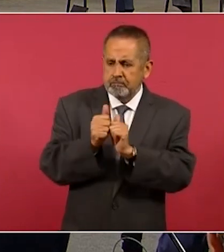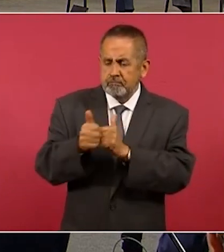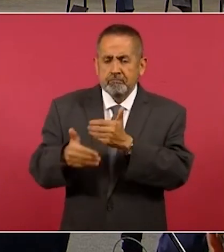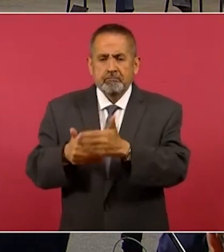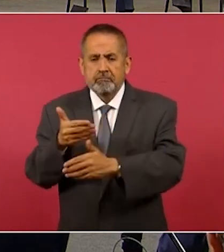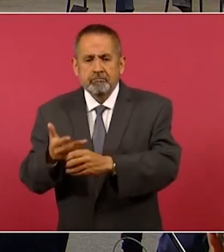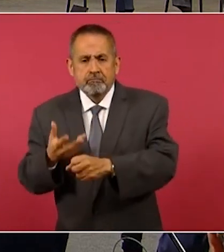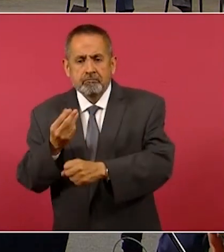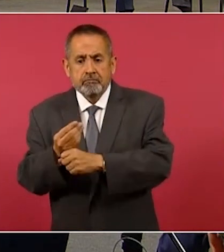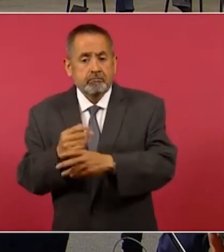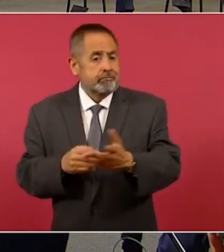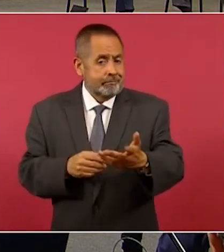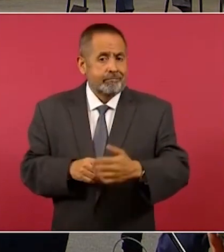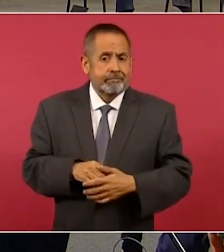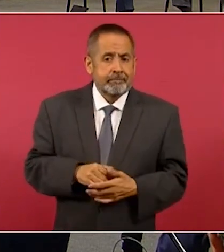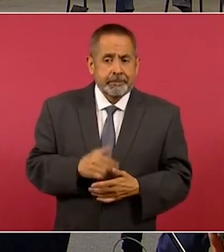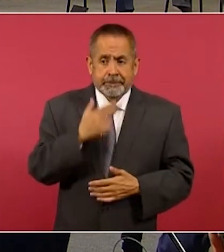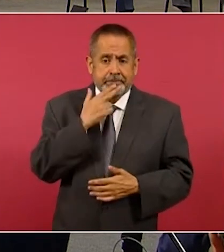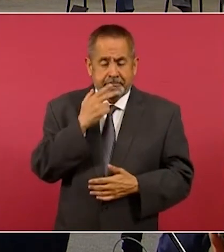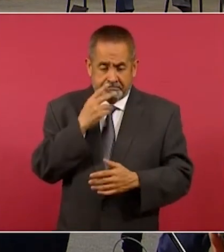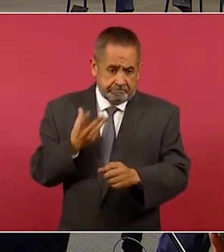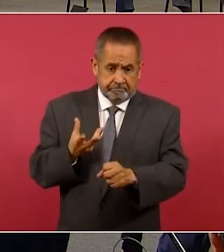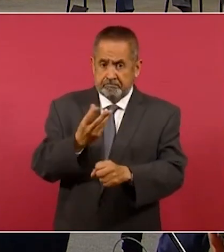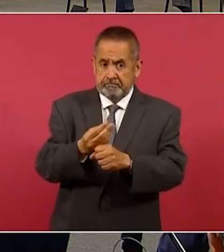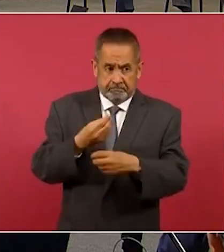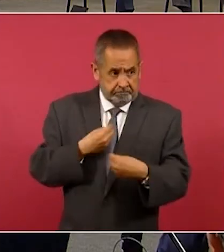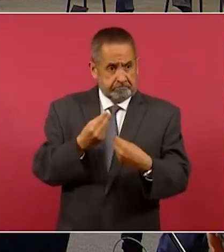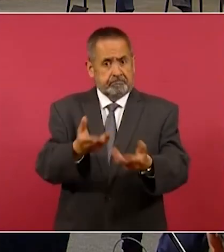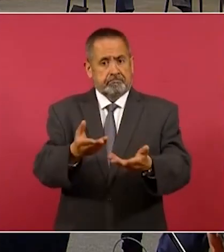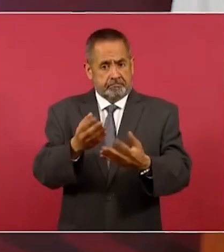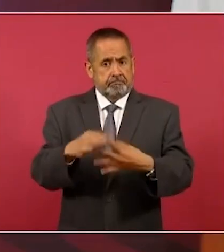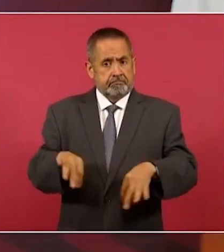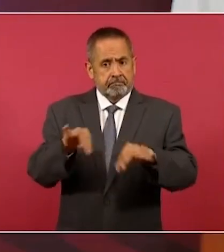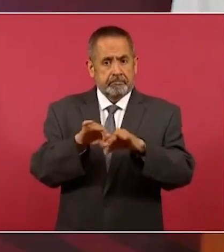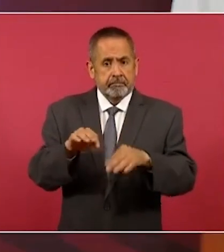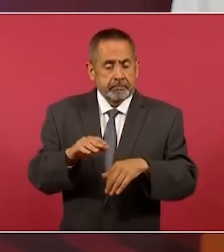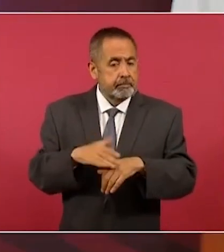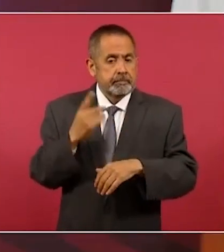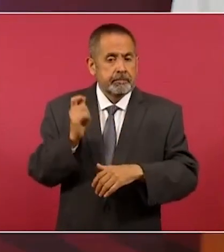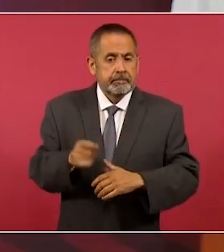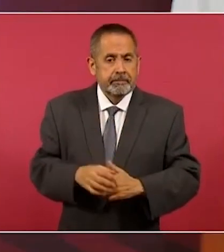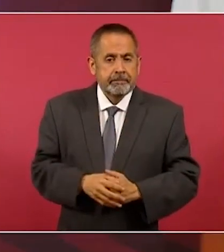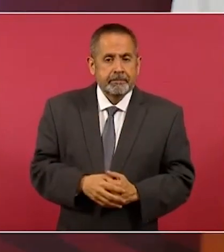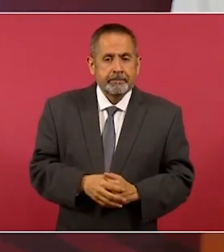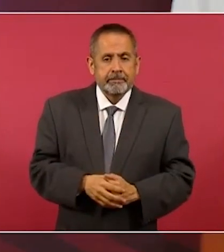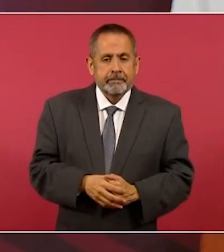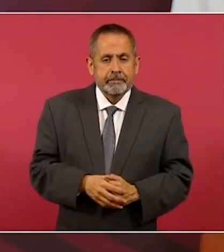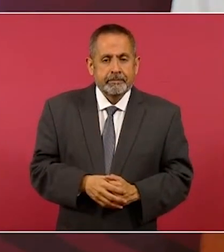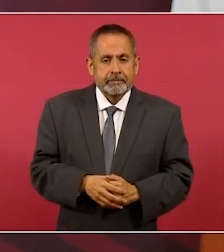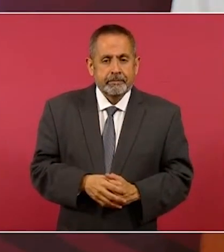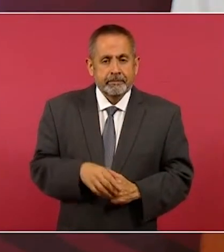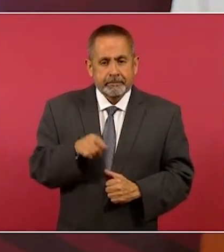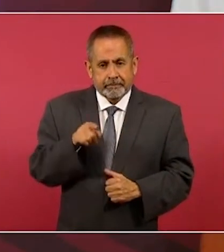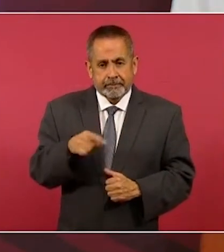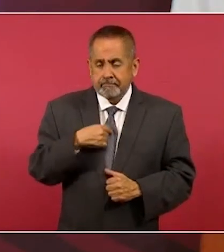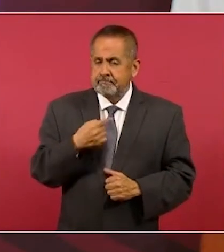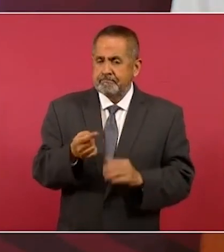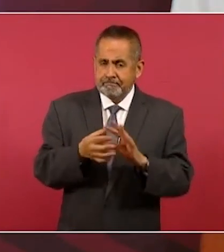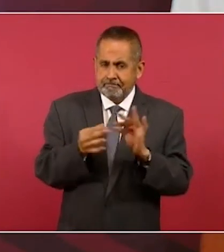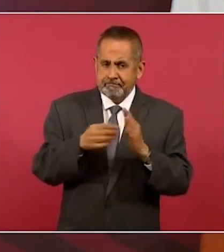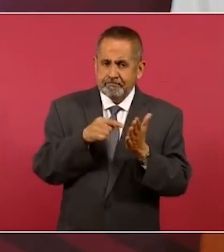aporte, considero importante, porque aquí explico